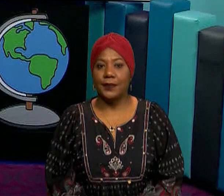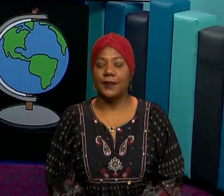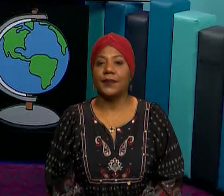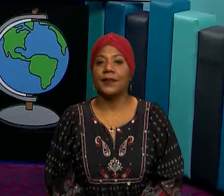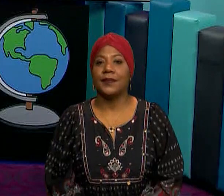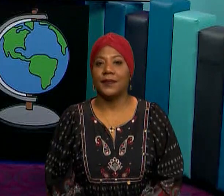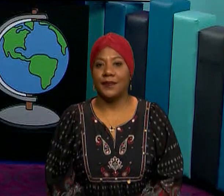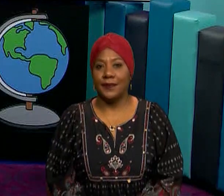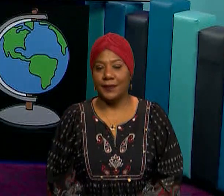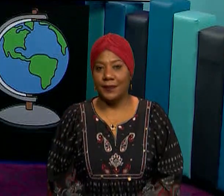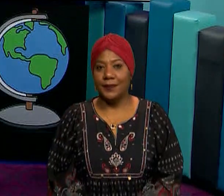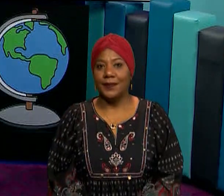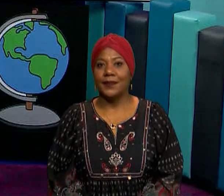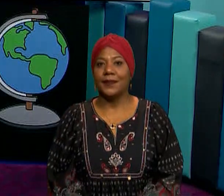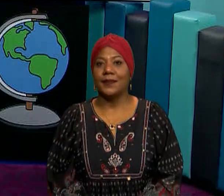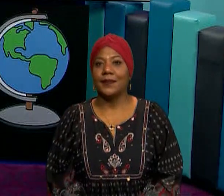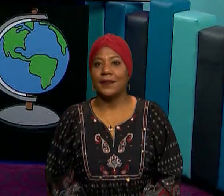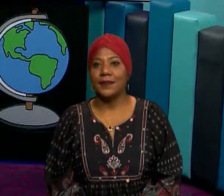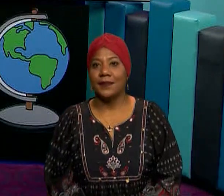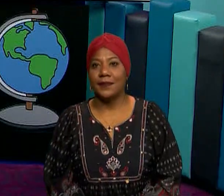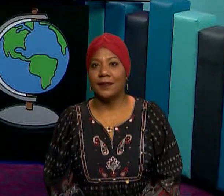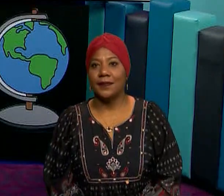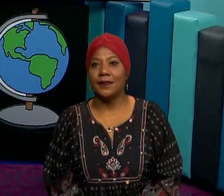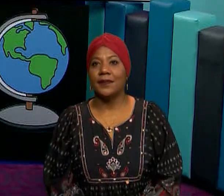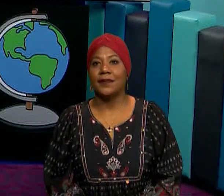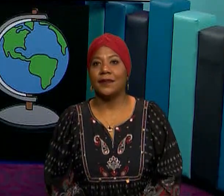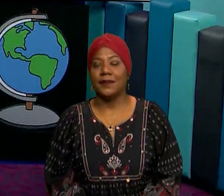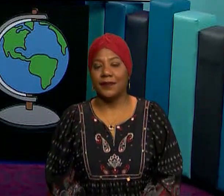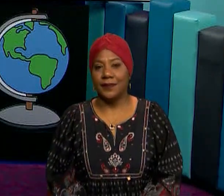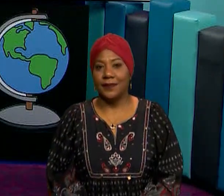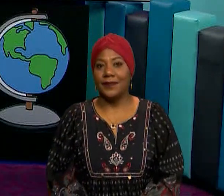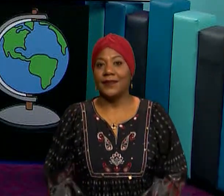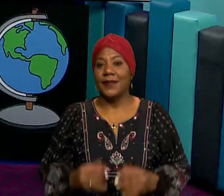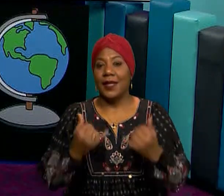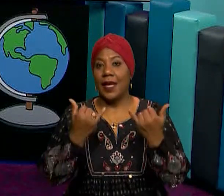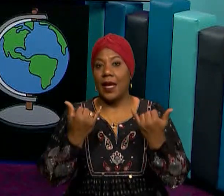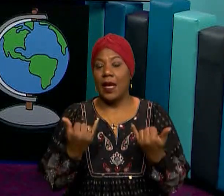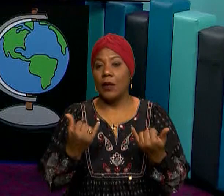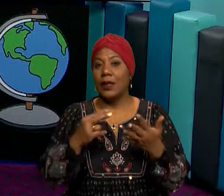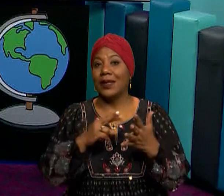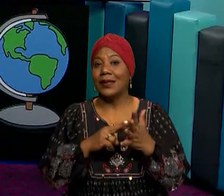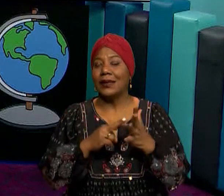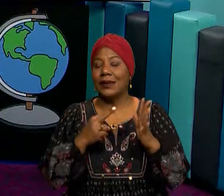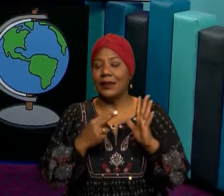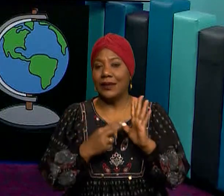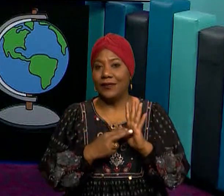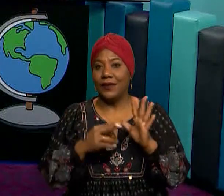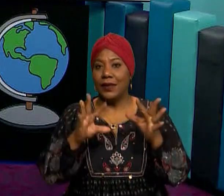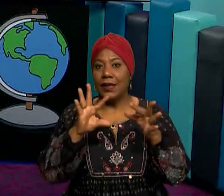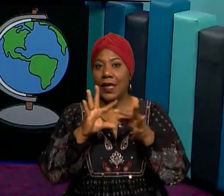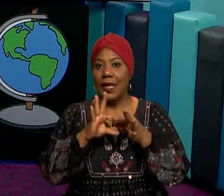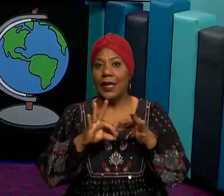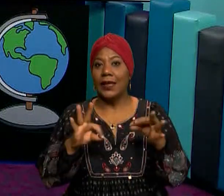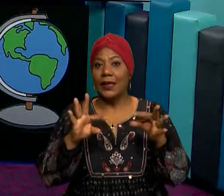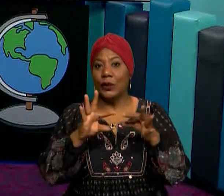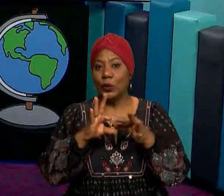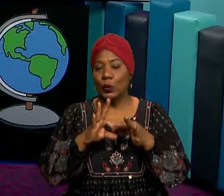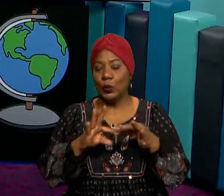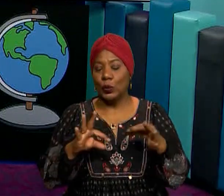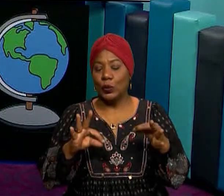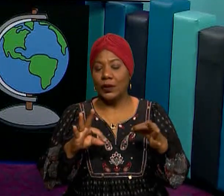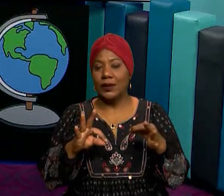traer aquí en esta lectura. Vamos a continuar ahora. ¿Qué es un cuento? ¿Cómo está estructurado el